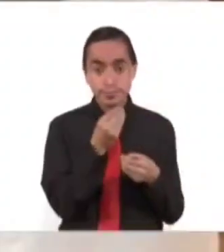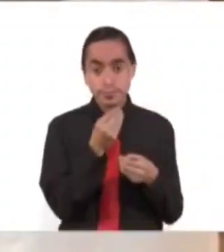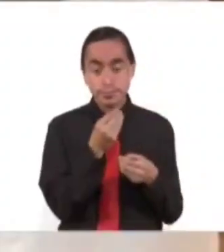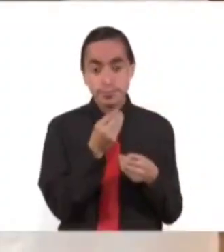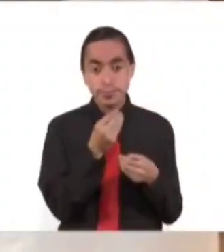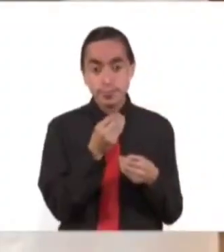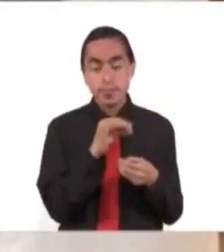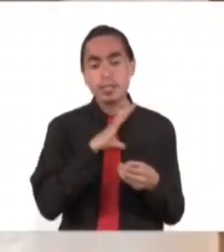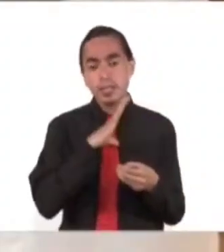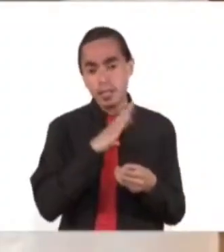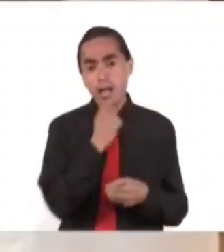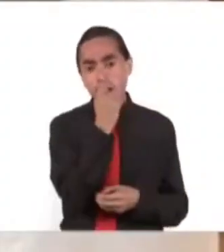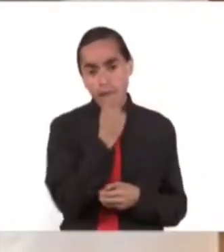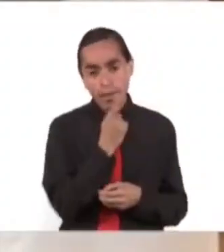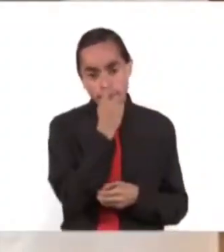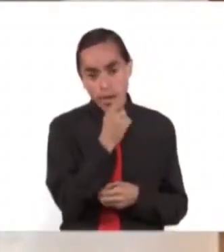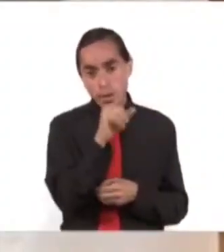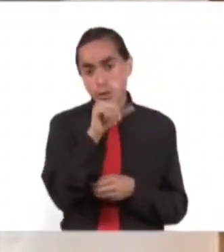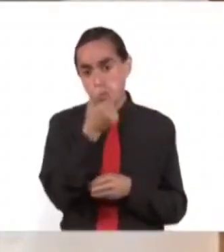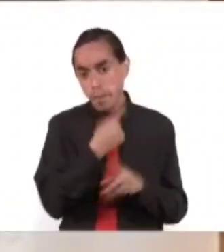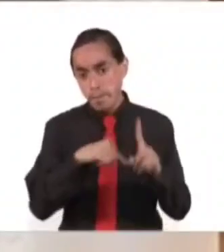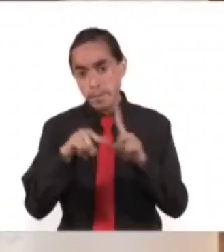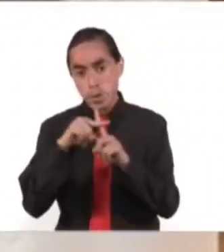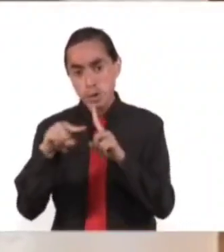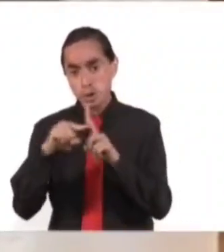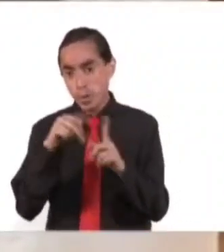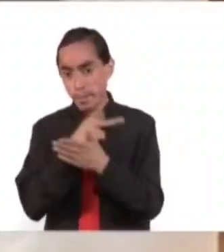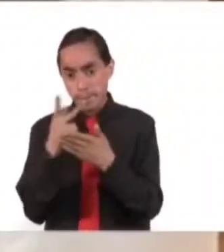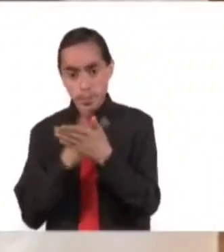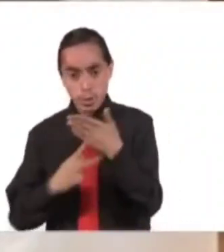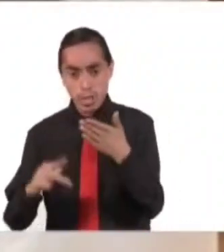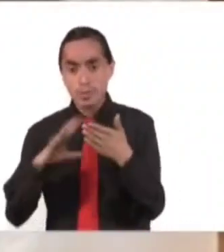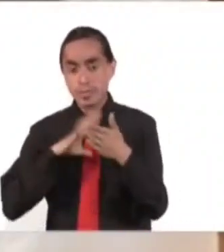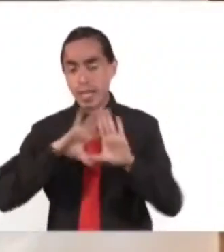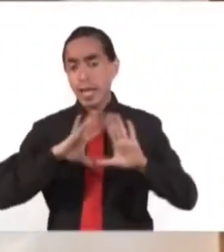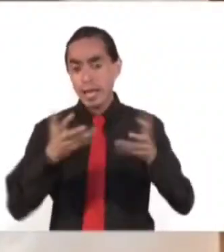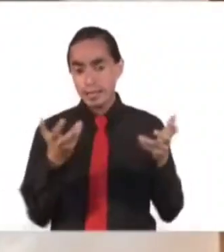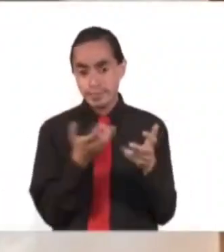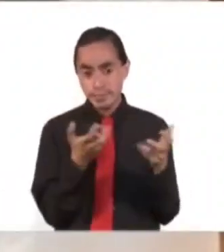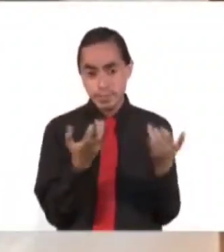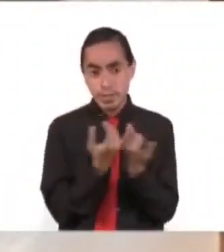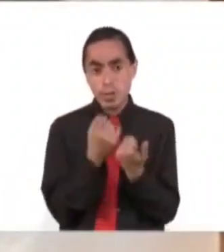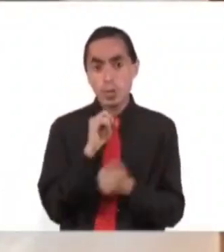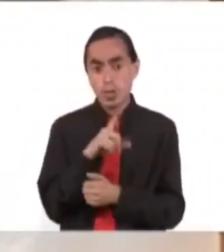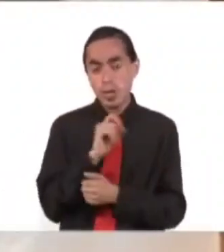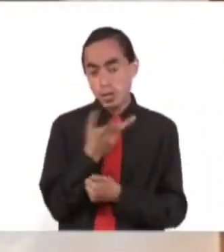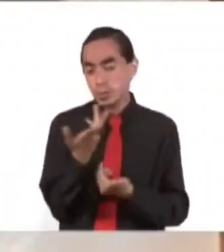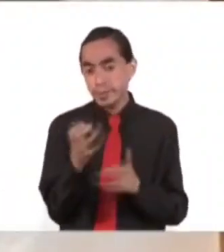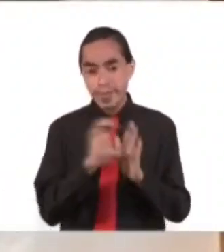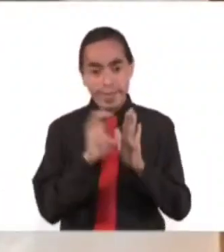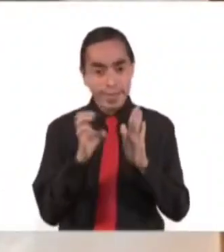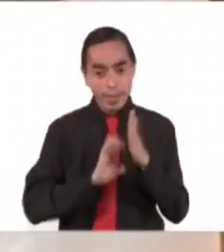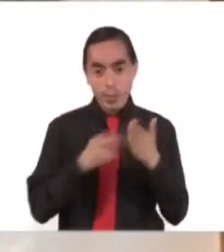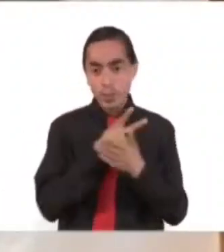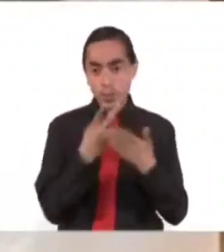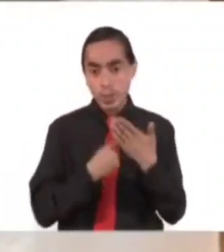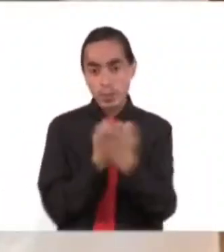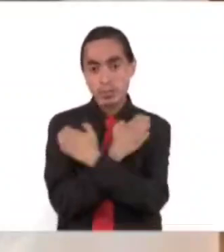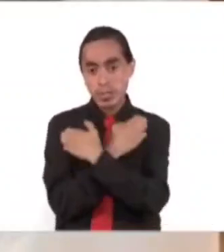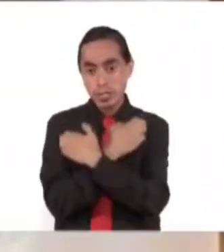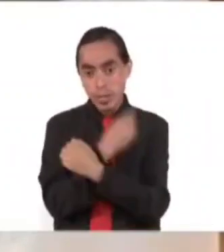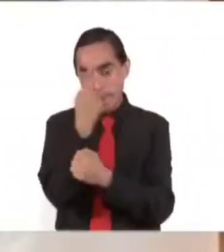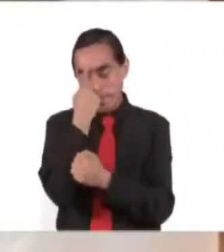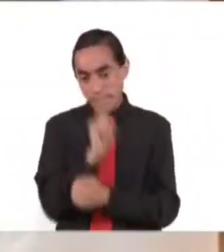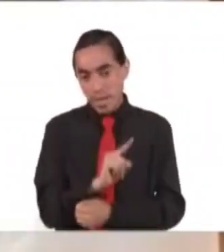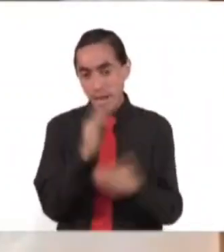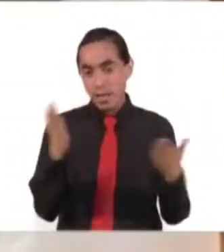complementada con otros programas que hemos realizado, también con programas académicos para el fortalecimiento